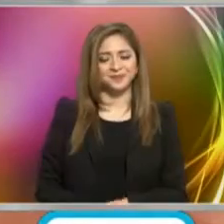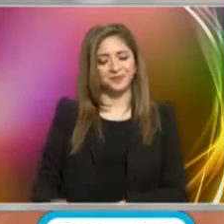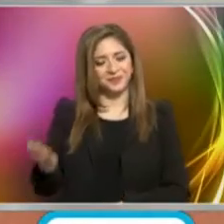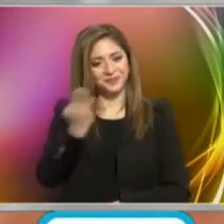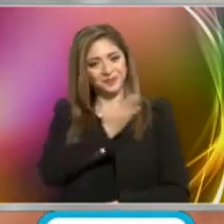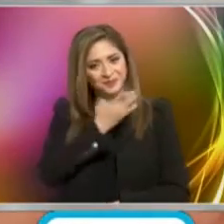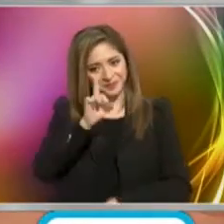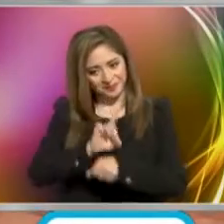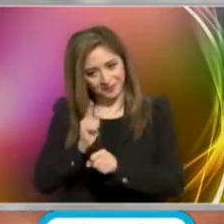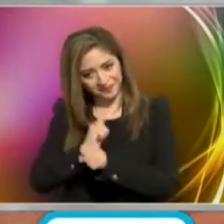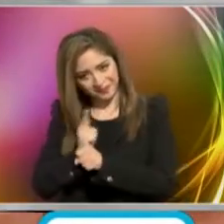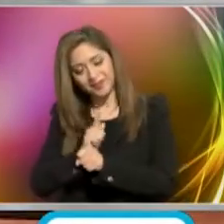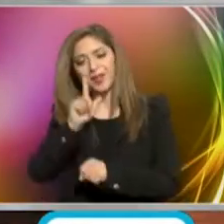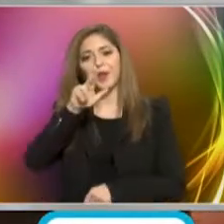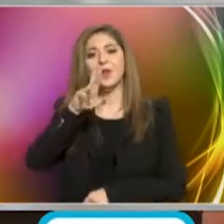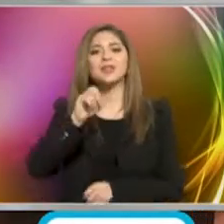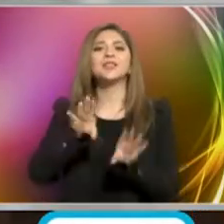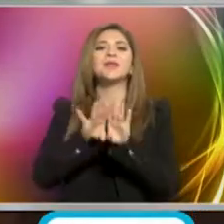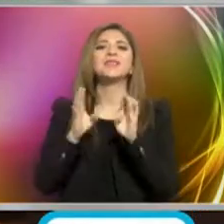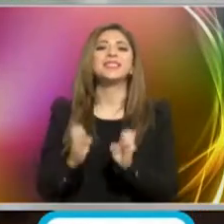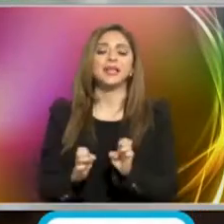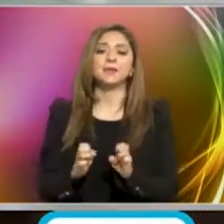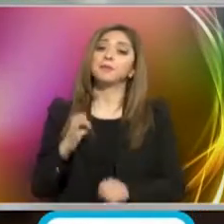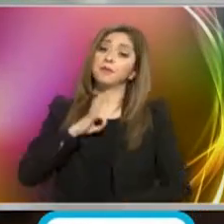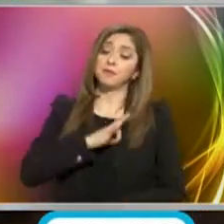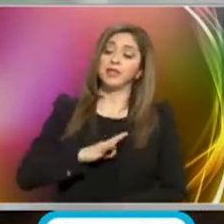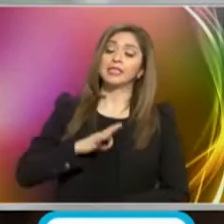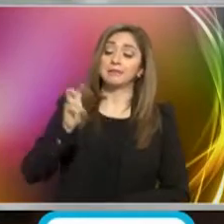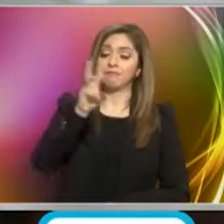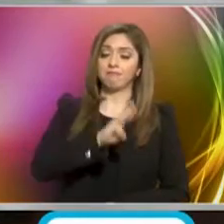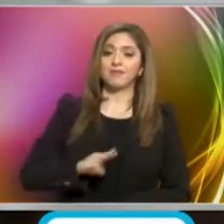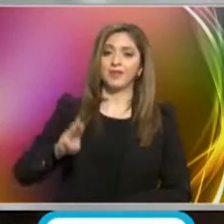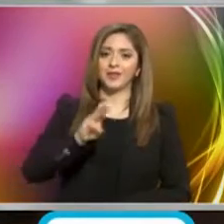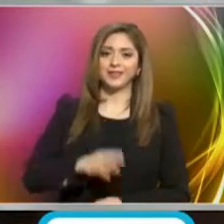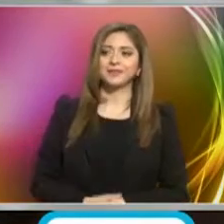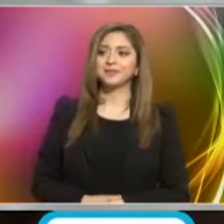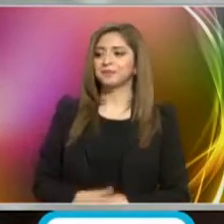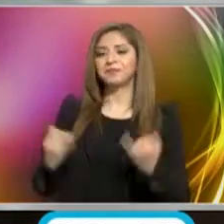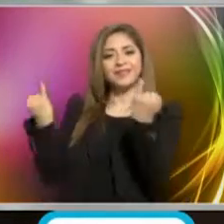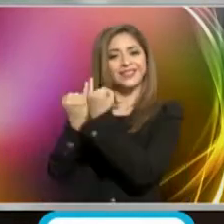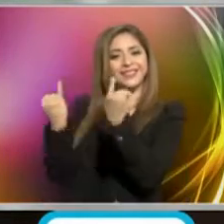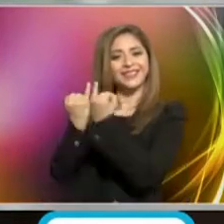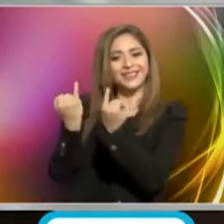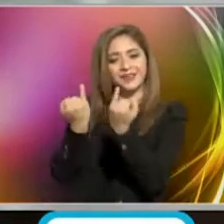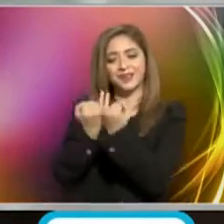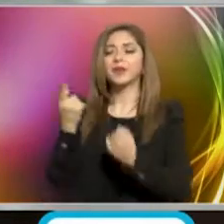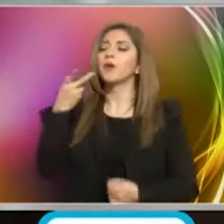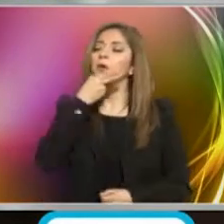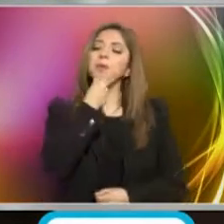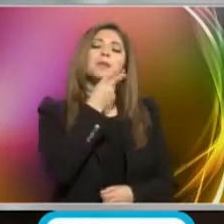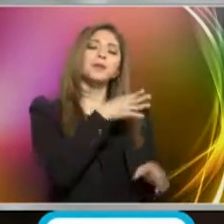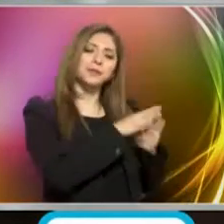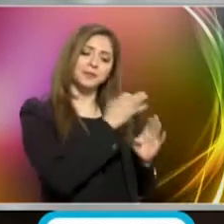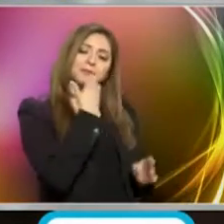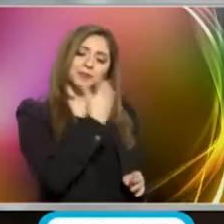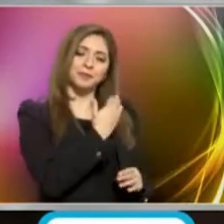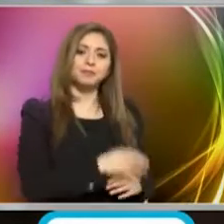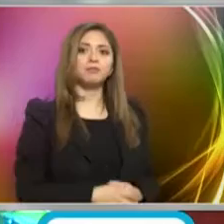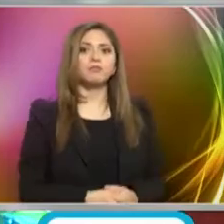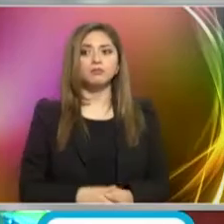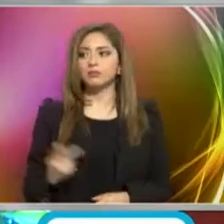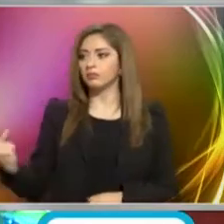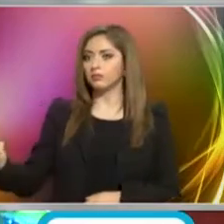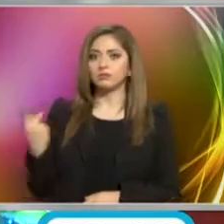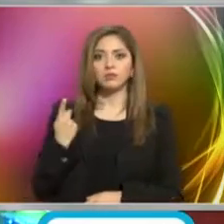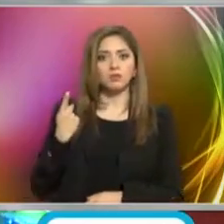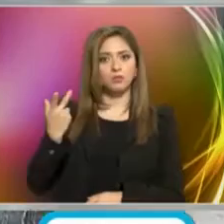Muy buenos días, licenciado Luis, ¿cómo está? Buenos días. Feliz bien. miércoles. Gracias, Claro. igualmente. ¿Cómo estás, Luis? Enrique, bien, muchas gracias. Enrique y yo interesadísimos en